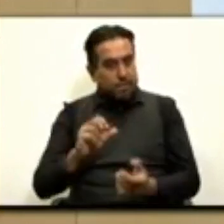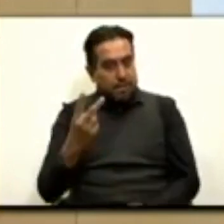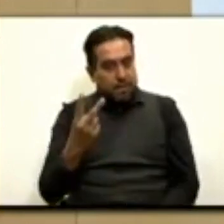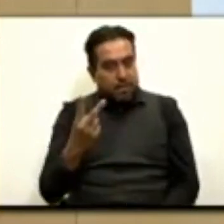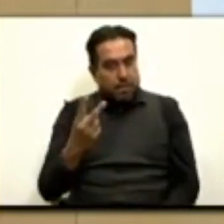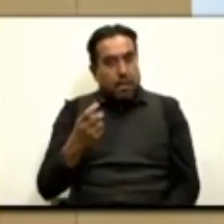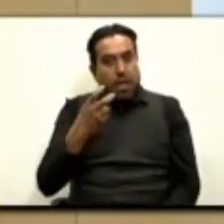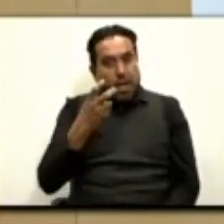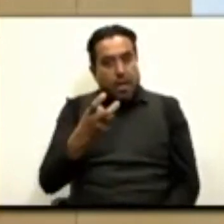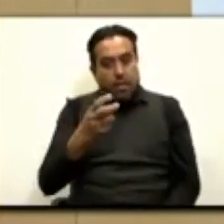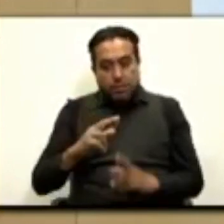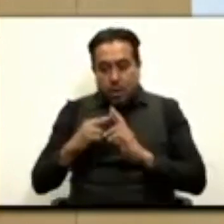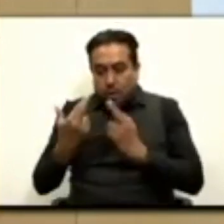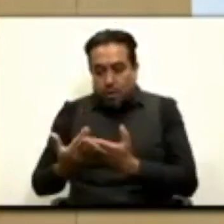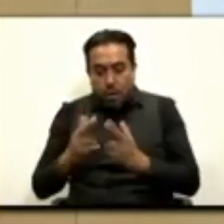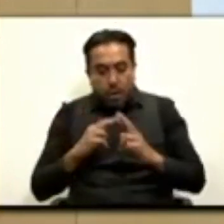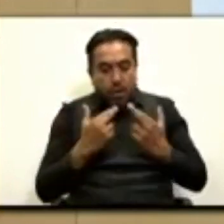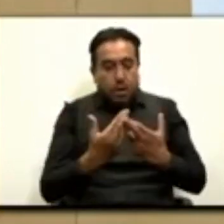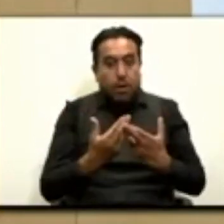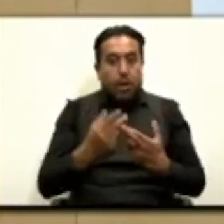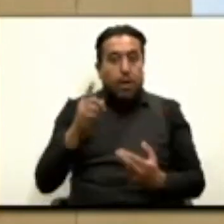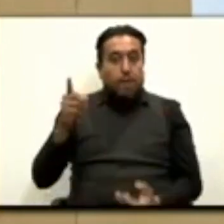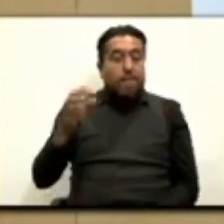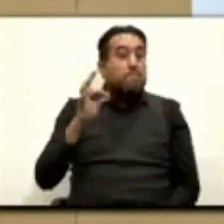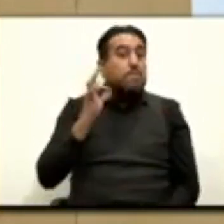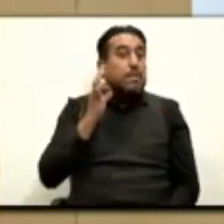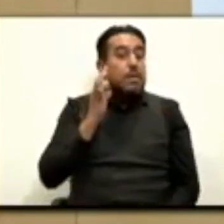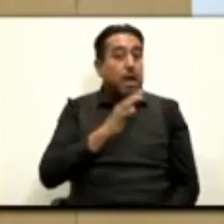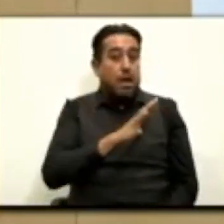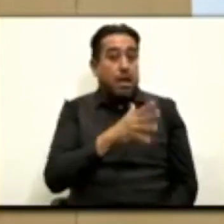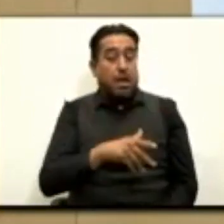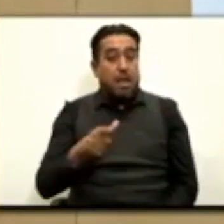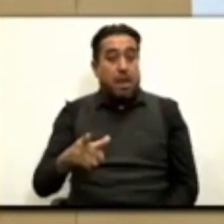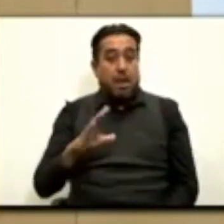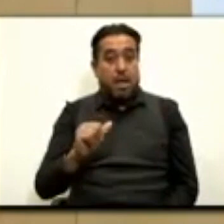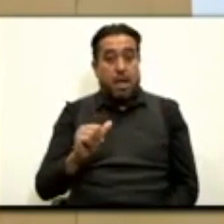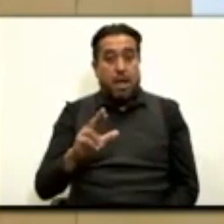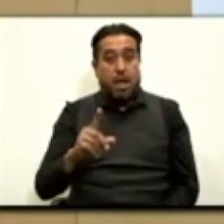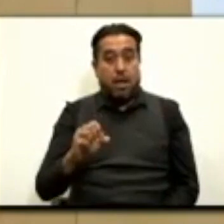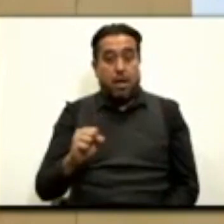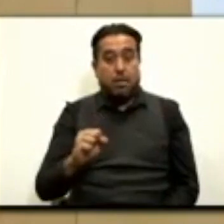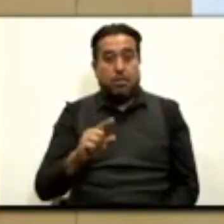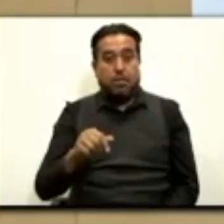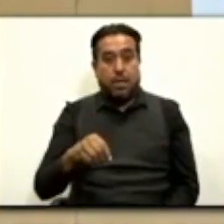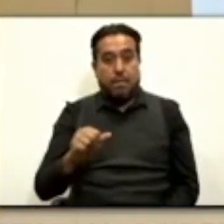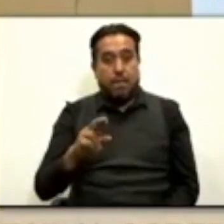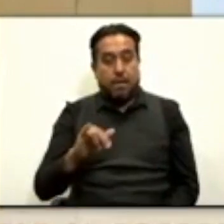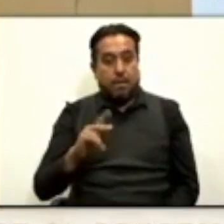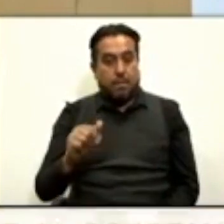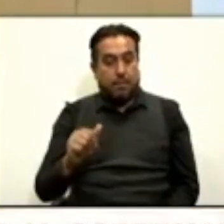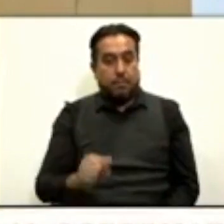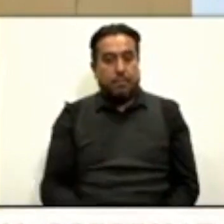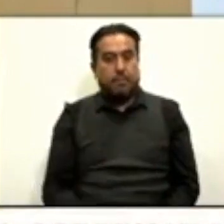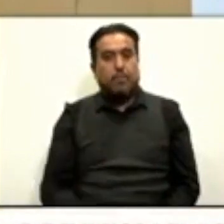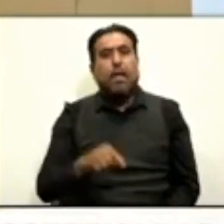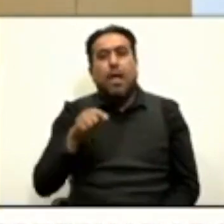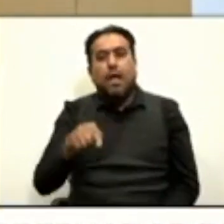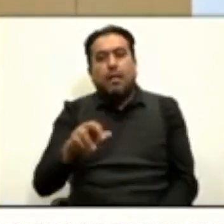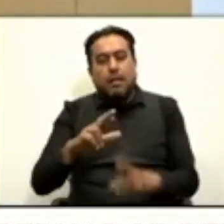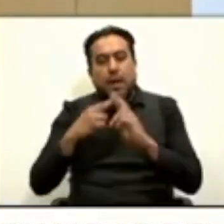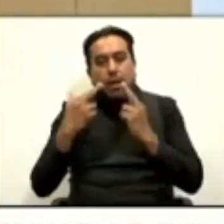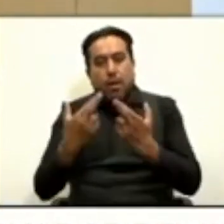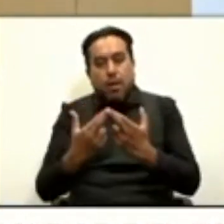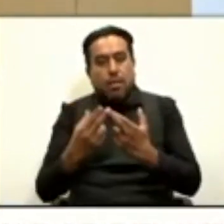cabo esta reunión con el fiscal general carlos zamarripa en dicha reunión las y los diputados